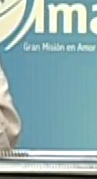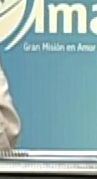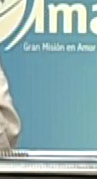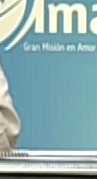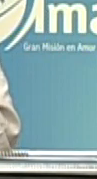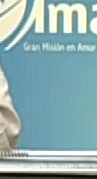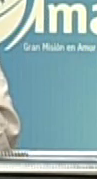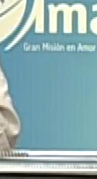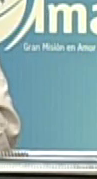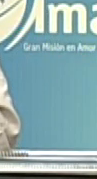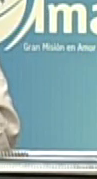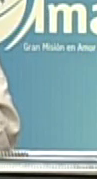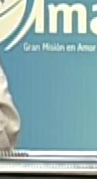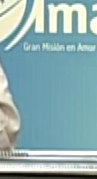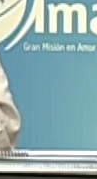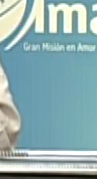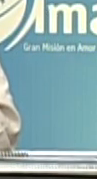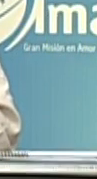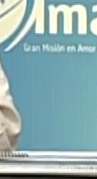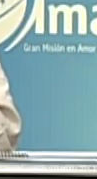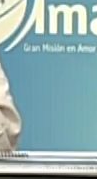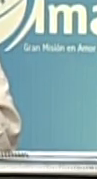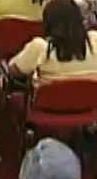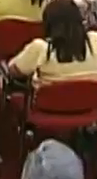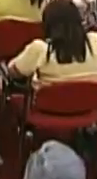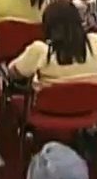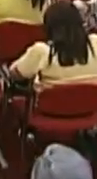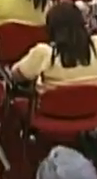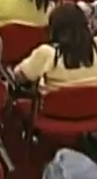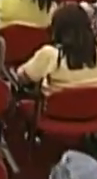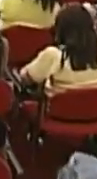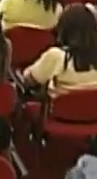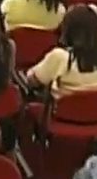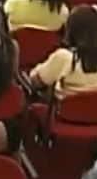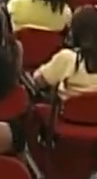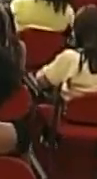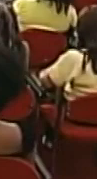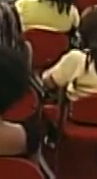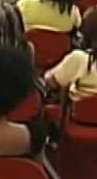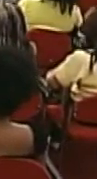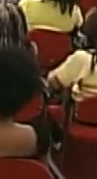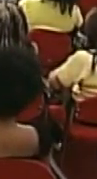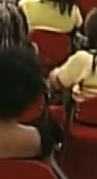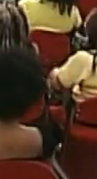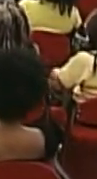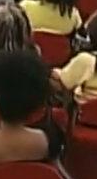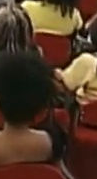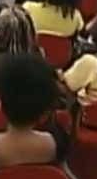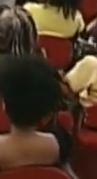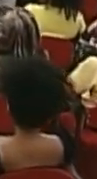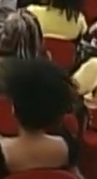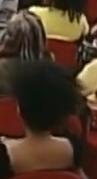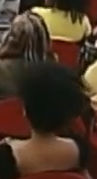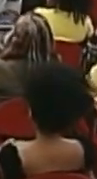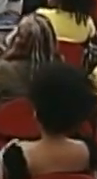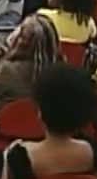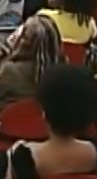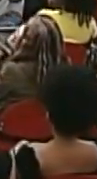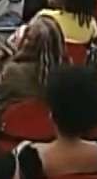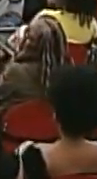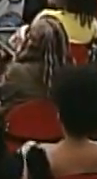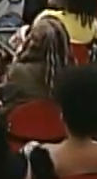iceberg de lo que vamos a hacer. Manos de papel, ¿no? Bueno, yo quiero las manos